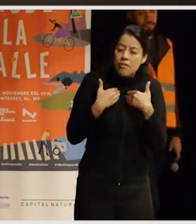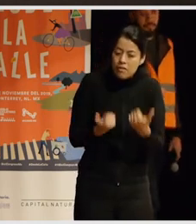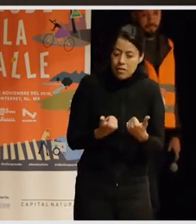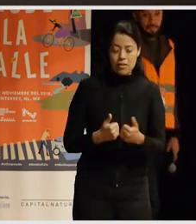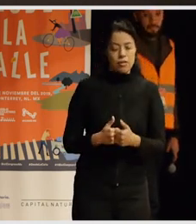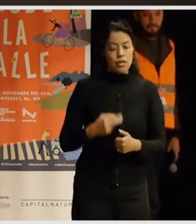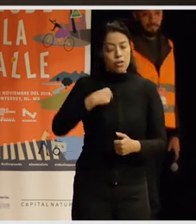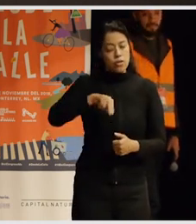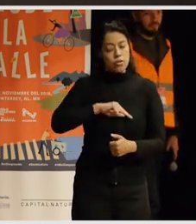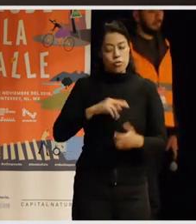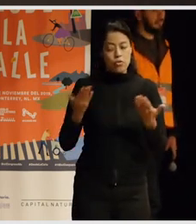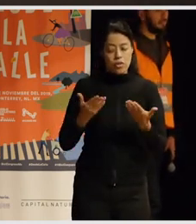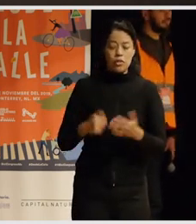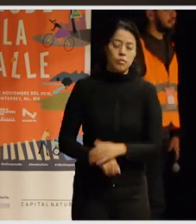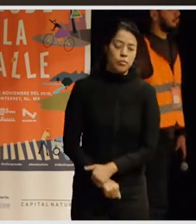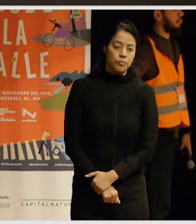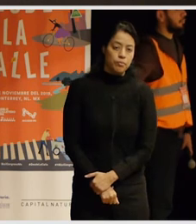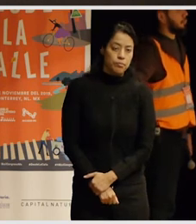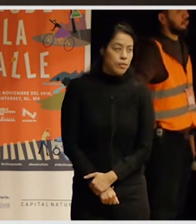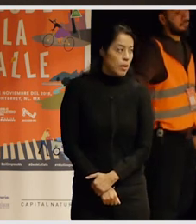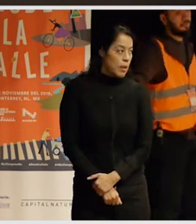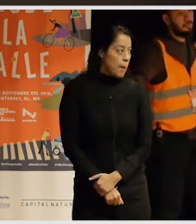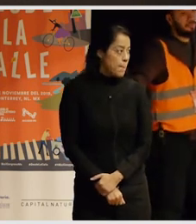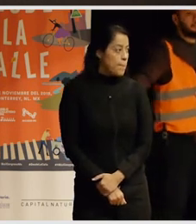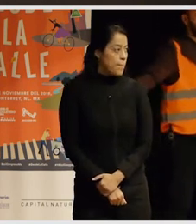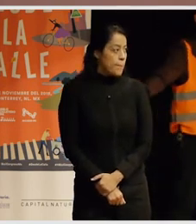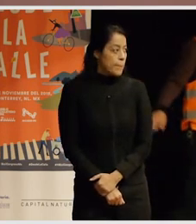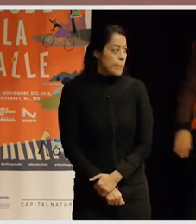también a lo que estamos haciendo mandar eso gracias